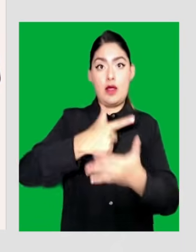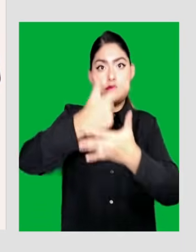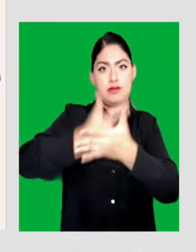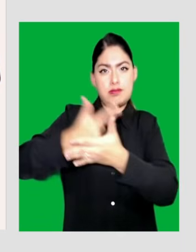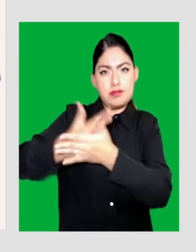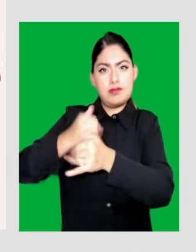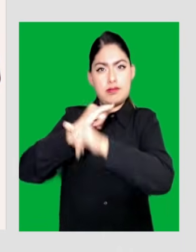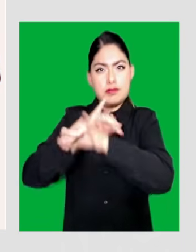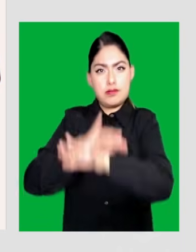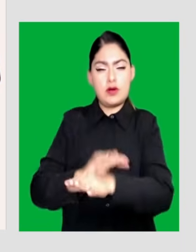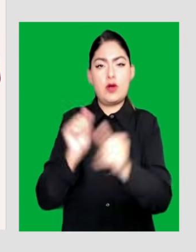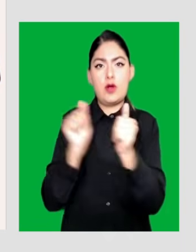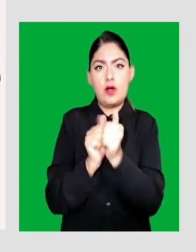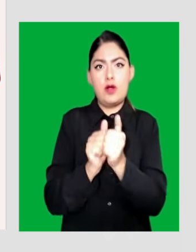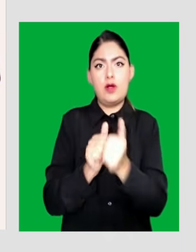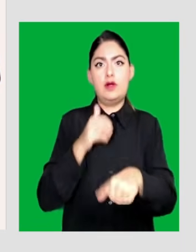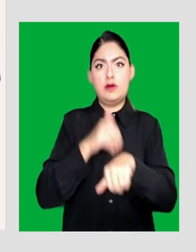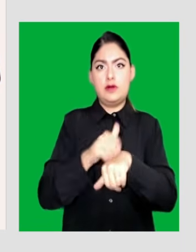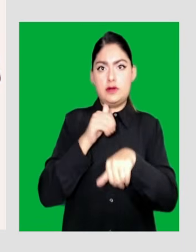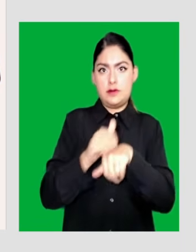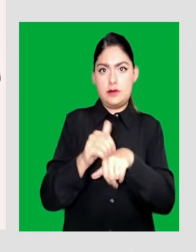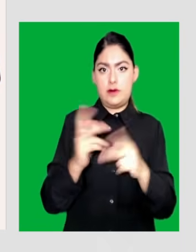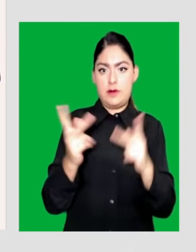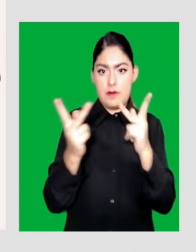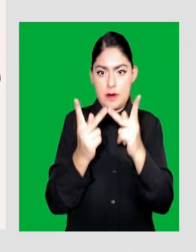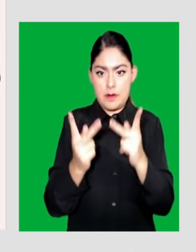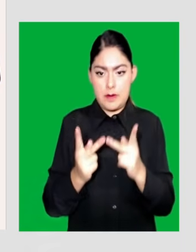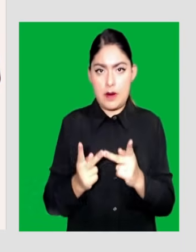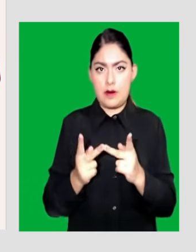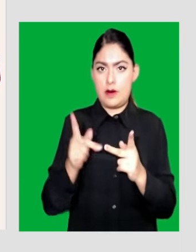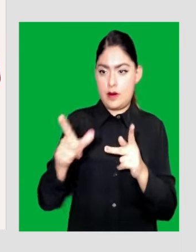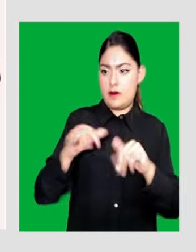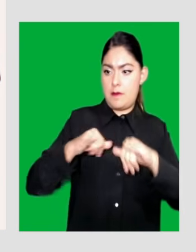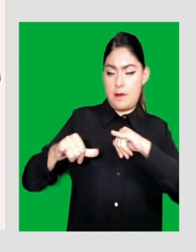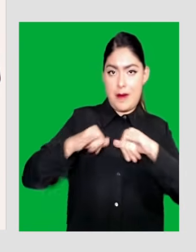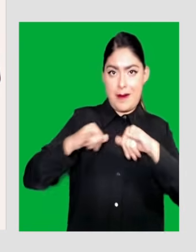decir, imaginen un sistema que no solo guarda números y palabras,